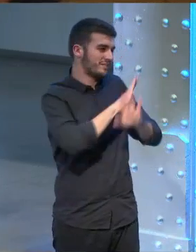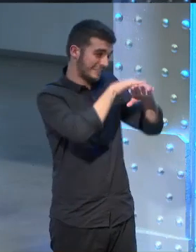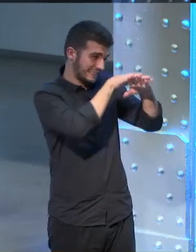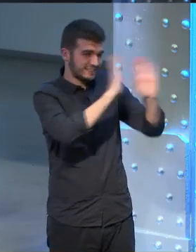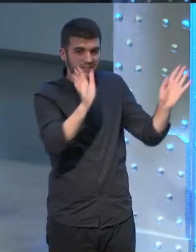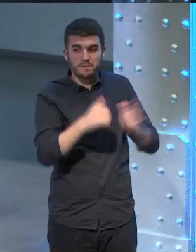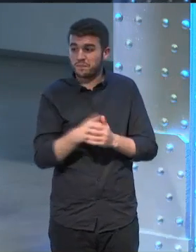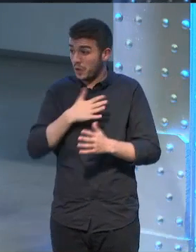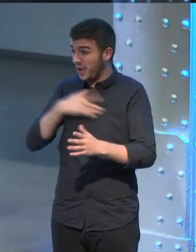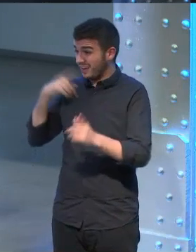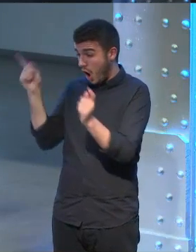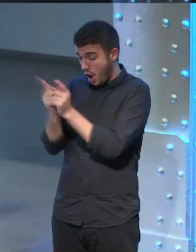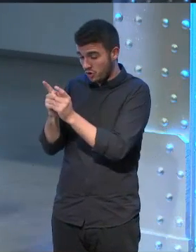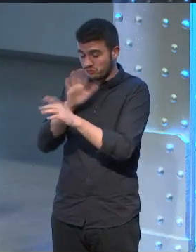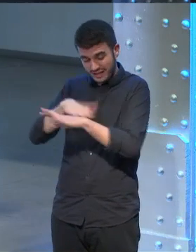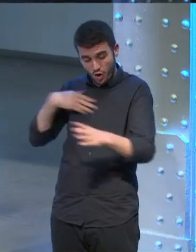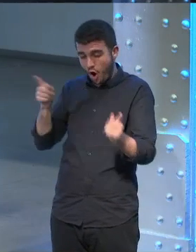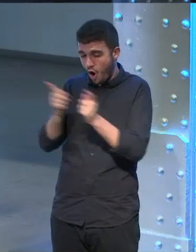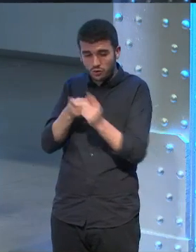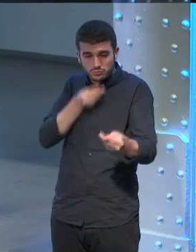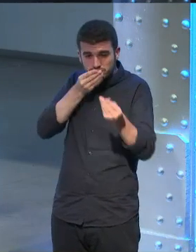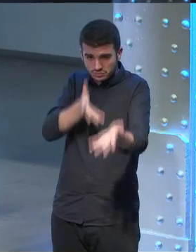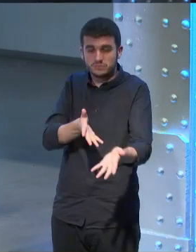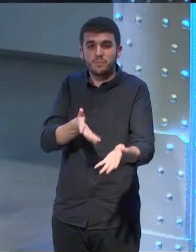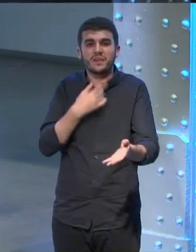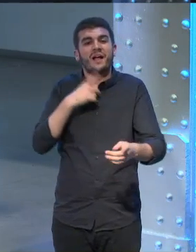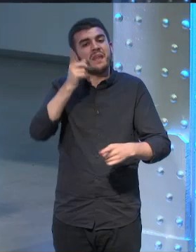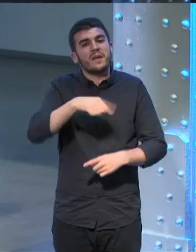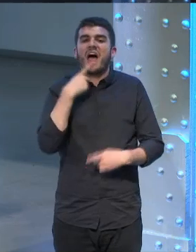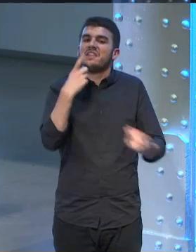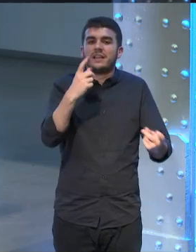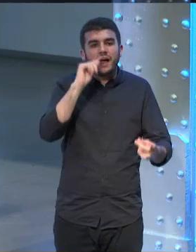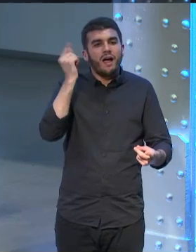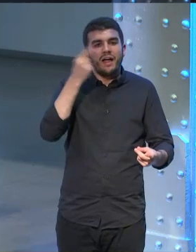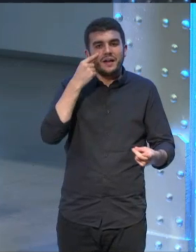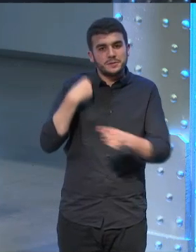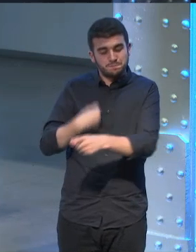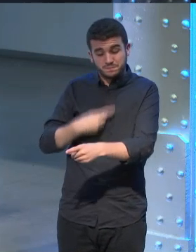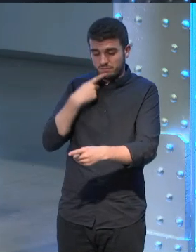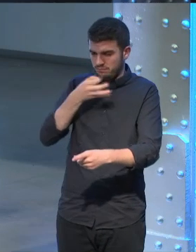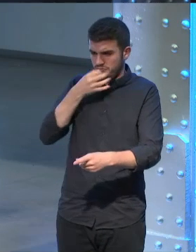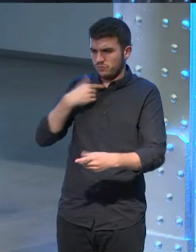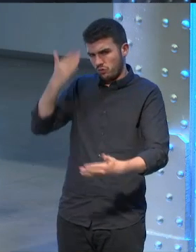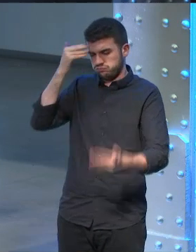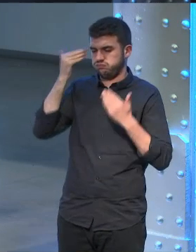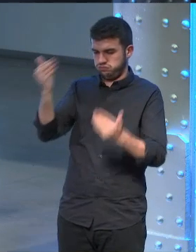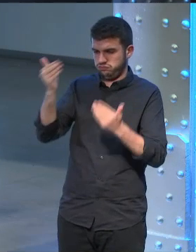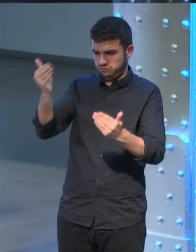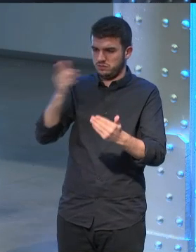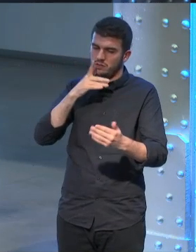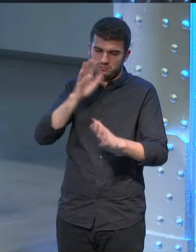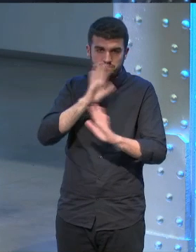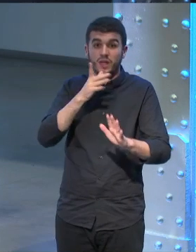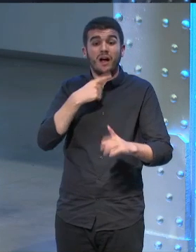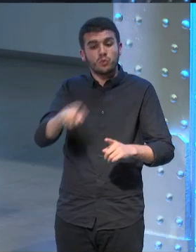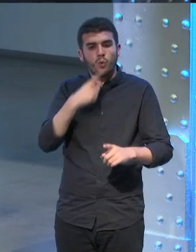si me permites, brevemente, es muy breve. Ángela. Hay que tener en cuenta lo que está diciendo ella, que te felicito enormemente, pero ella está